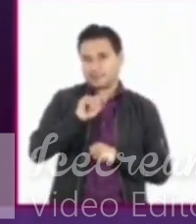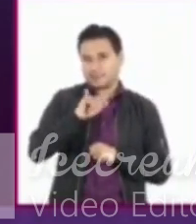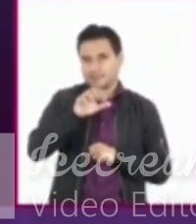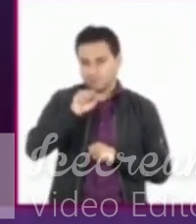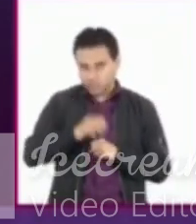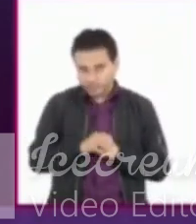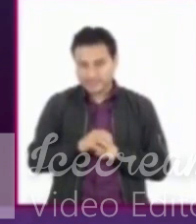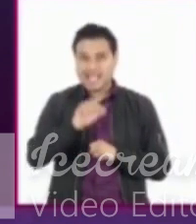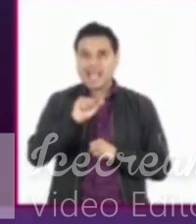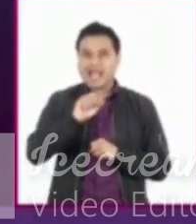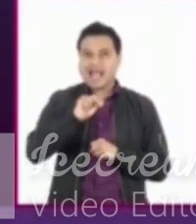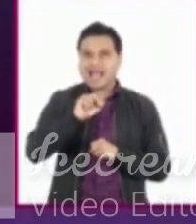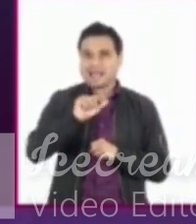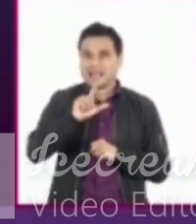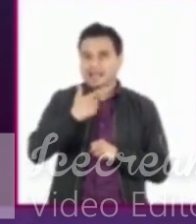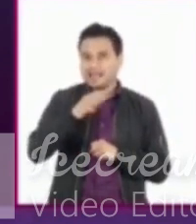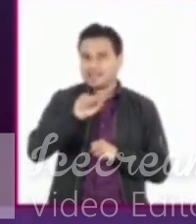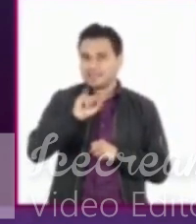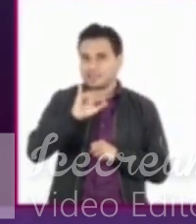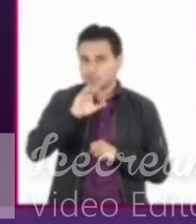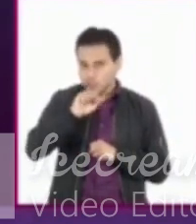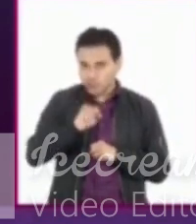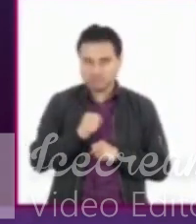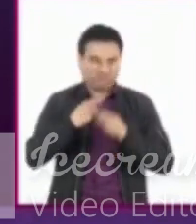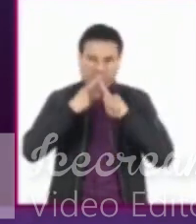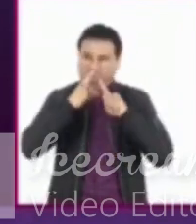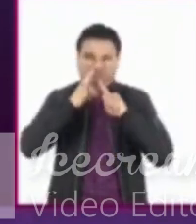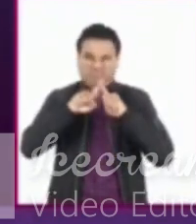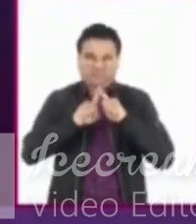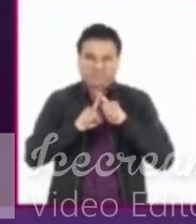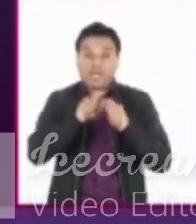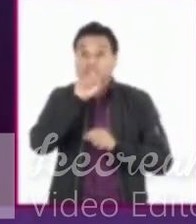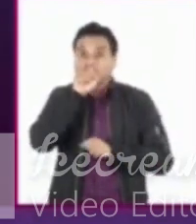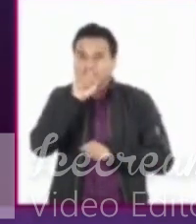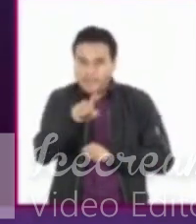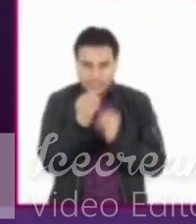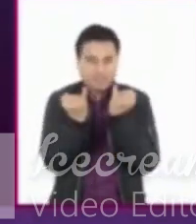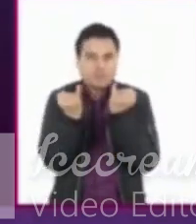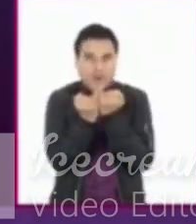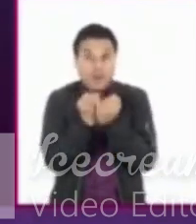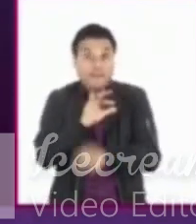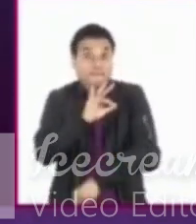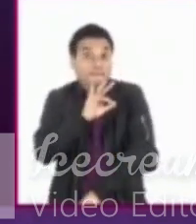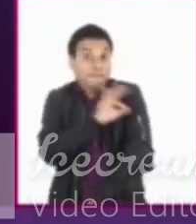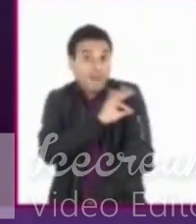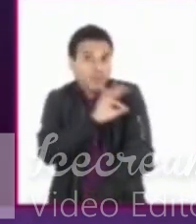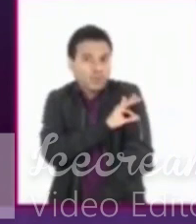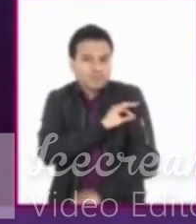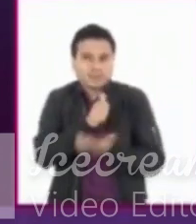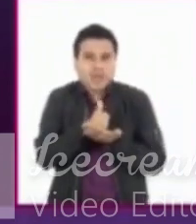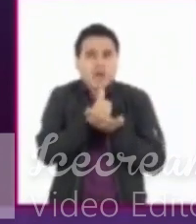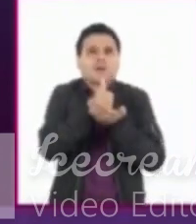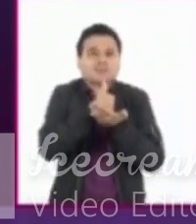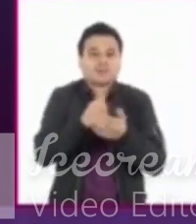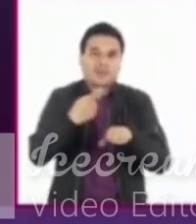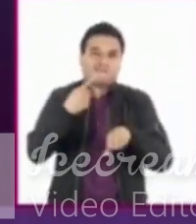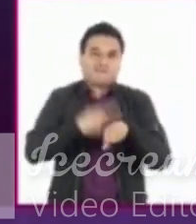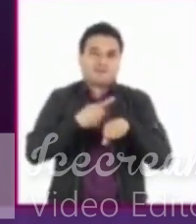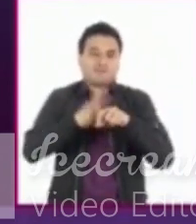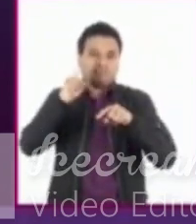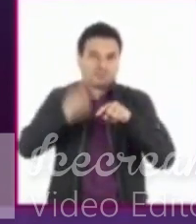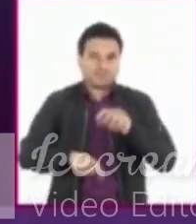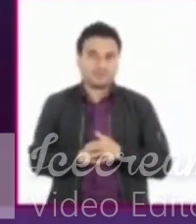analgésicos, antibióticos, que junto con las vacunas previenen y abaten enfermedades en